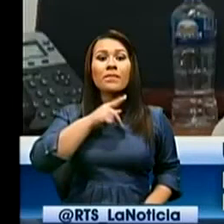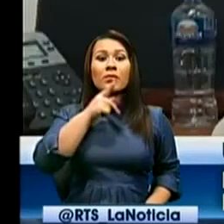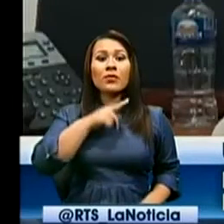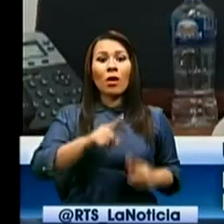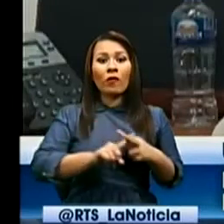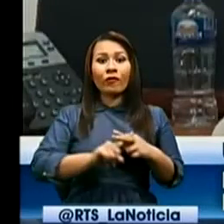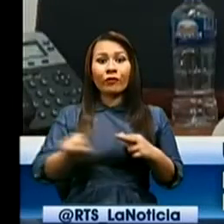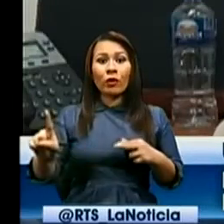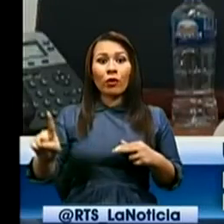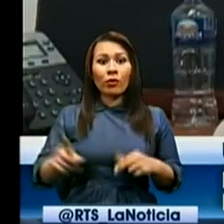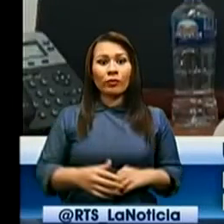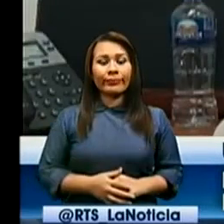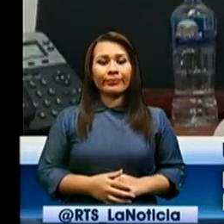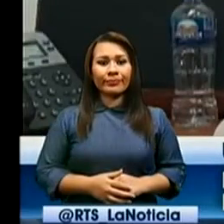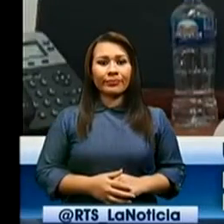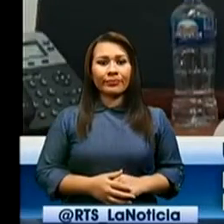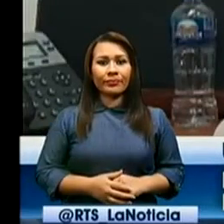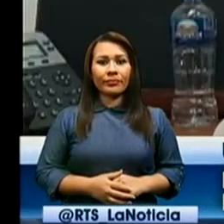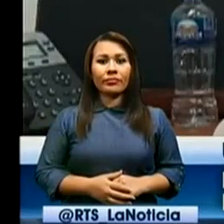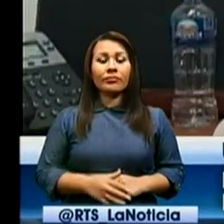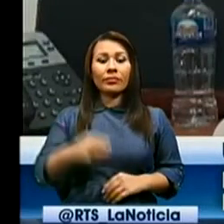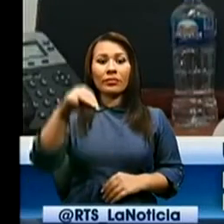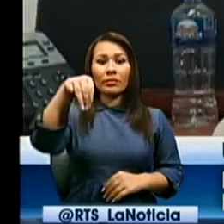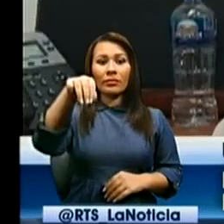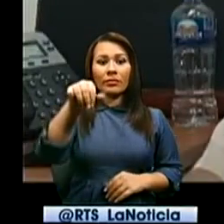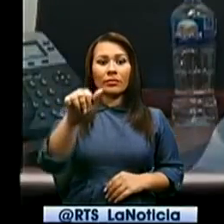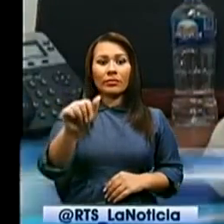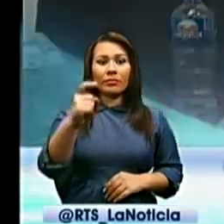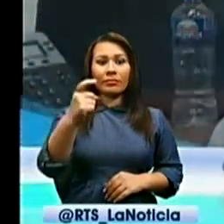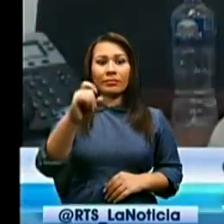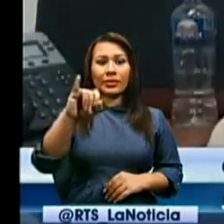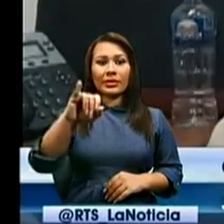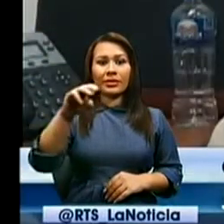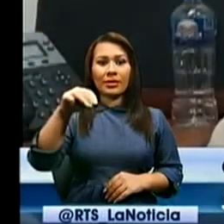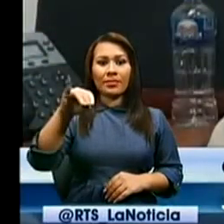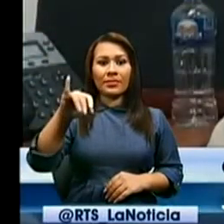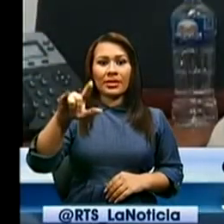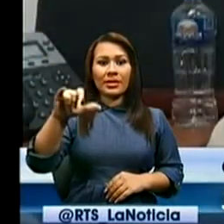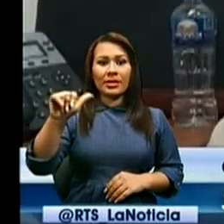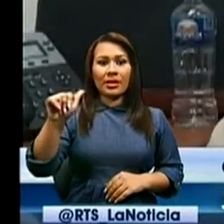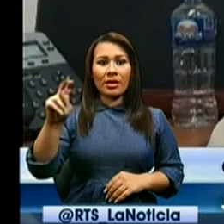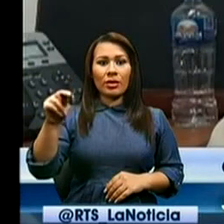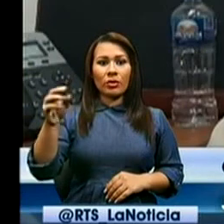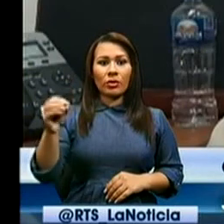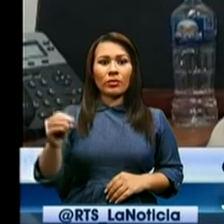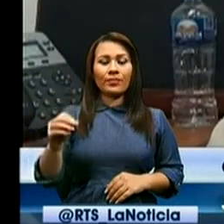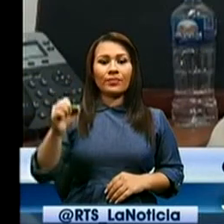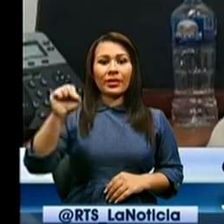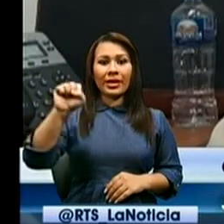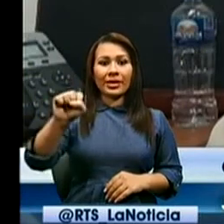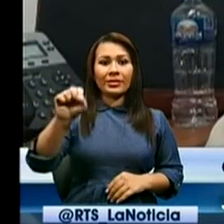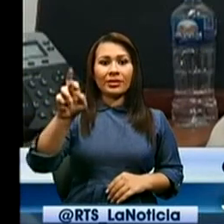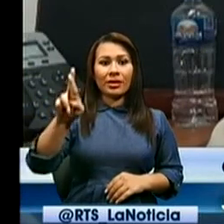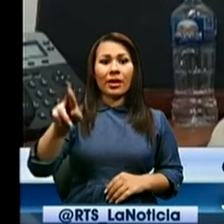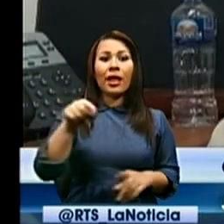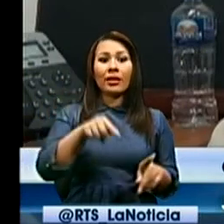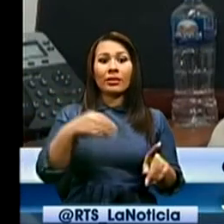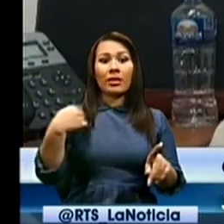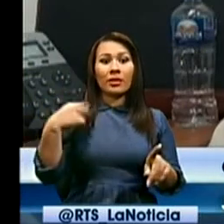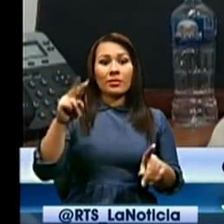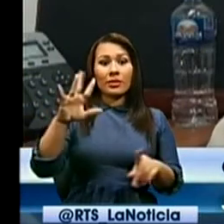100 de El Rodeo. Se trata de Maximiliano S.R., colombiano de 25 años de